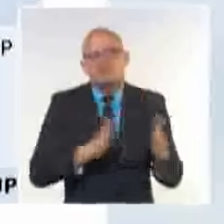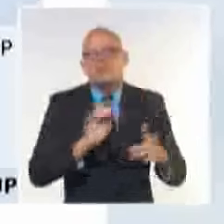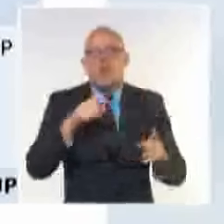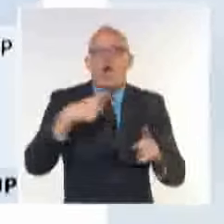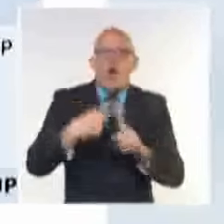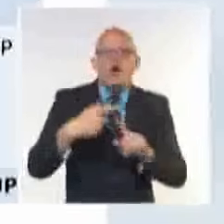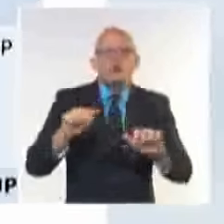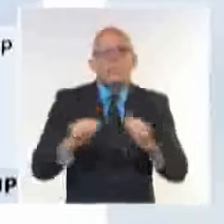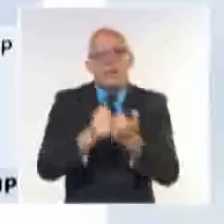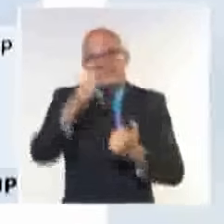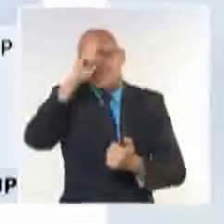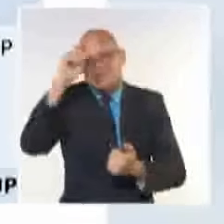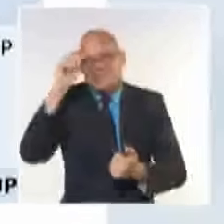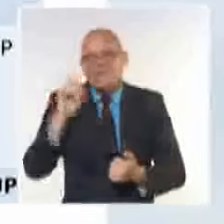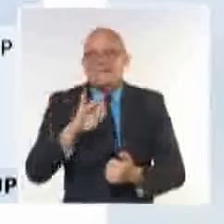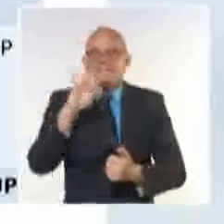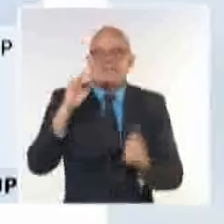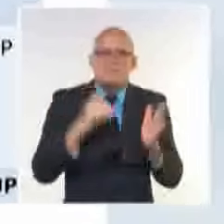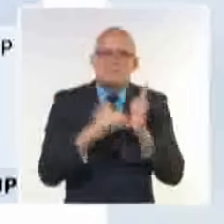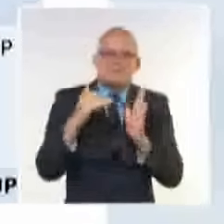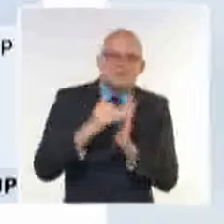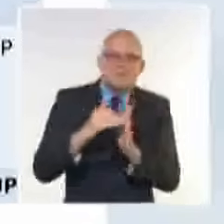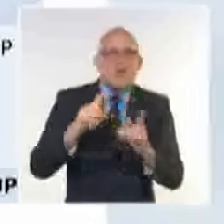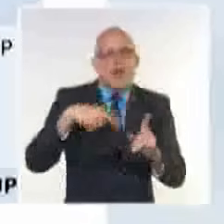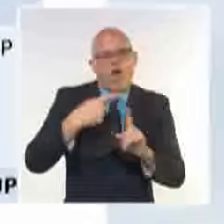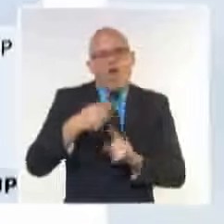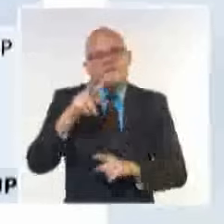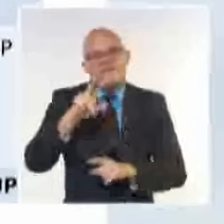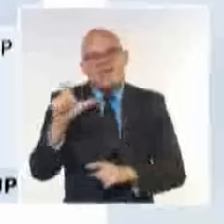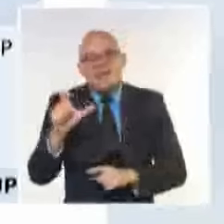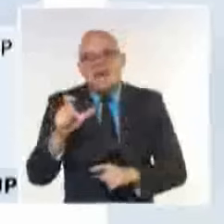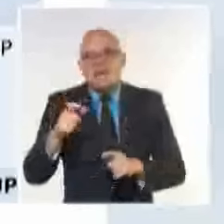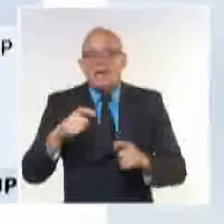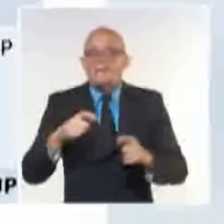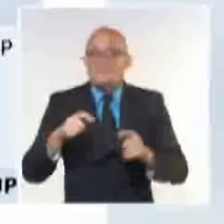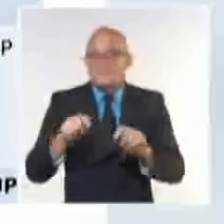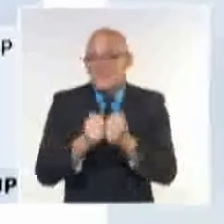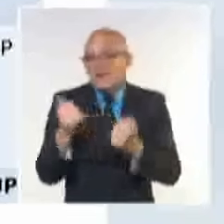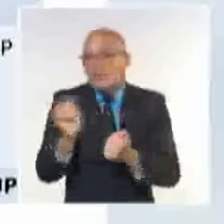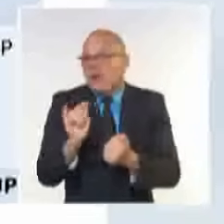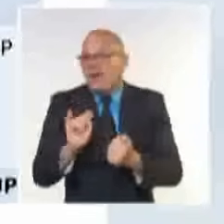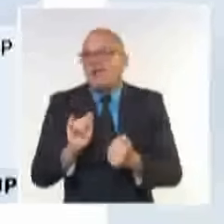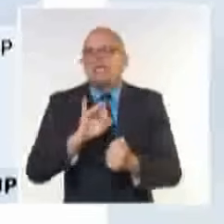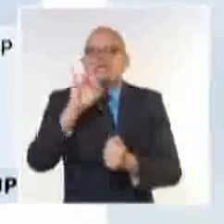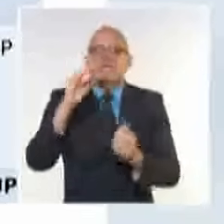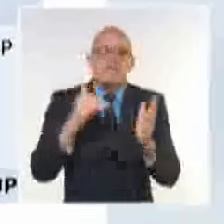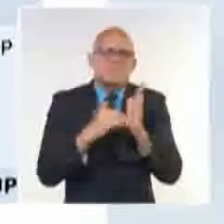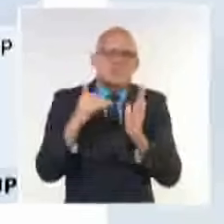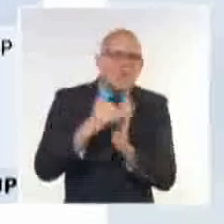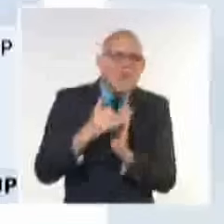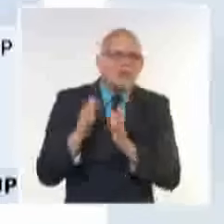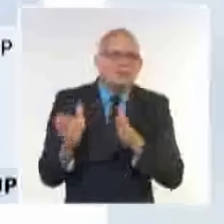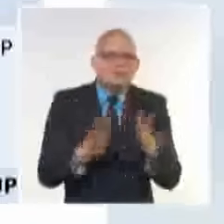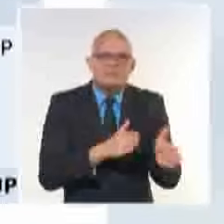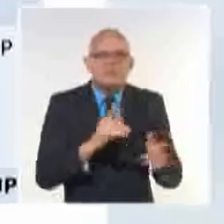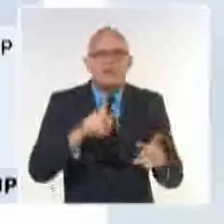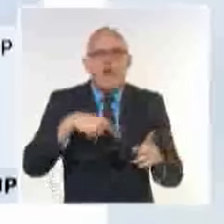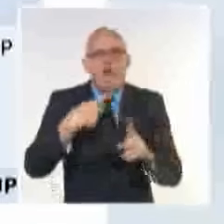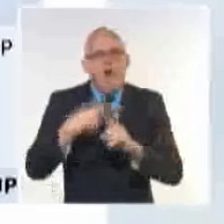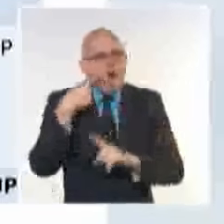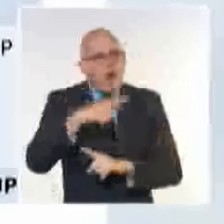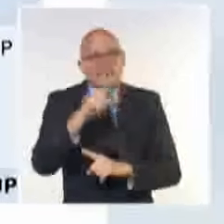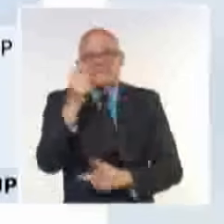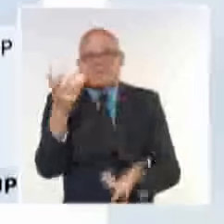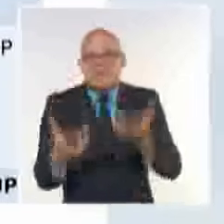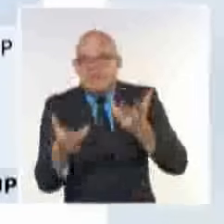de Villa Clara, 7,5 millones. Cadena Cubana del Pan de Cienfuegos, 7,5 millones. 4 millones, casi 5, en la